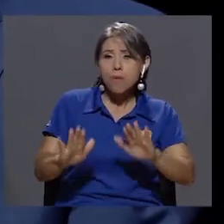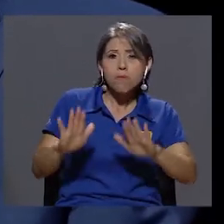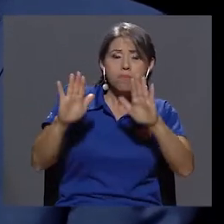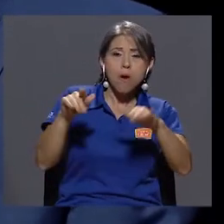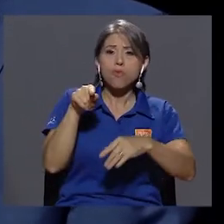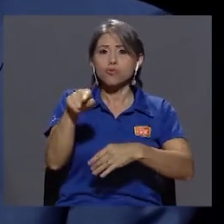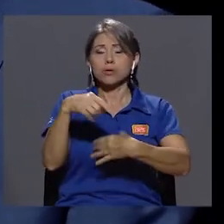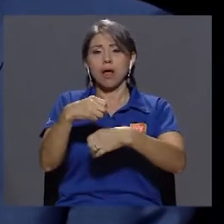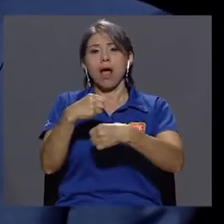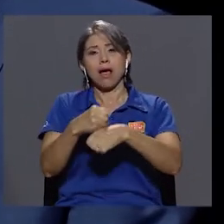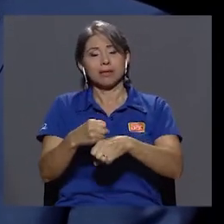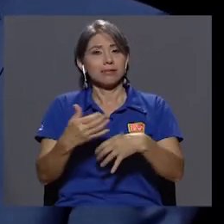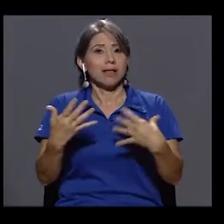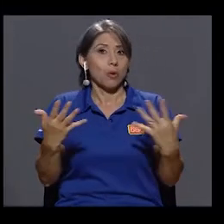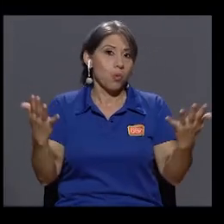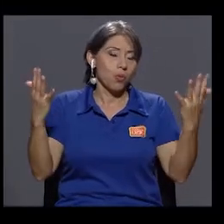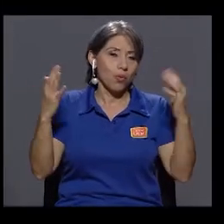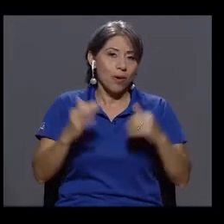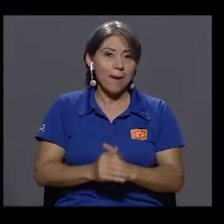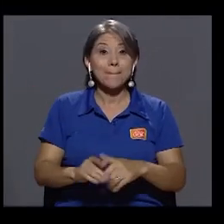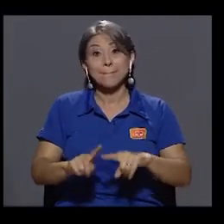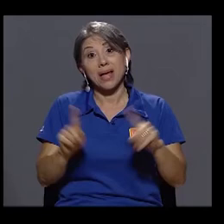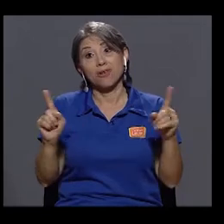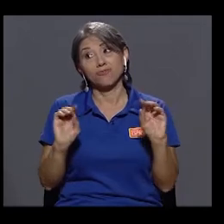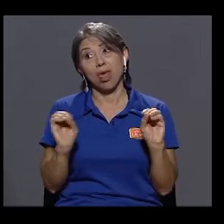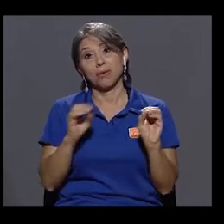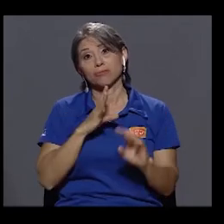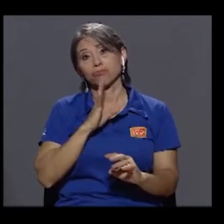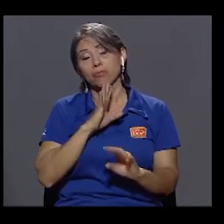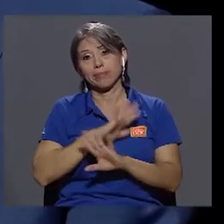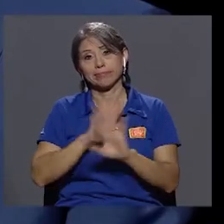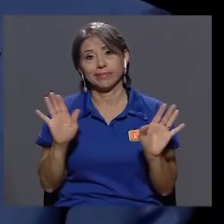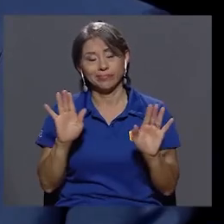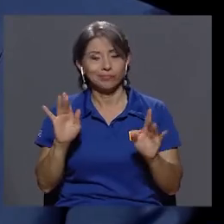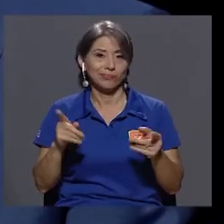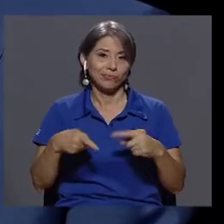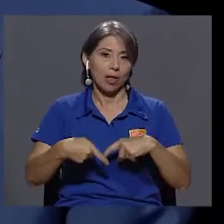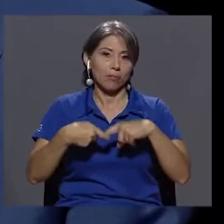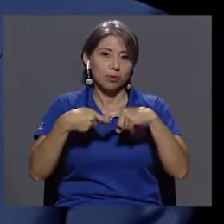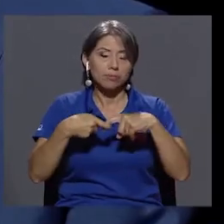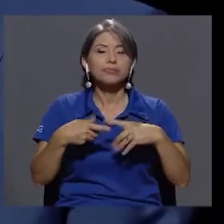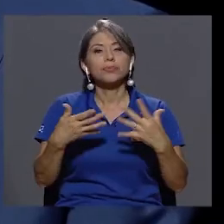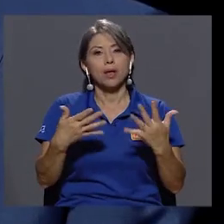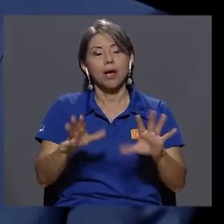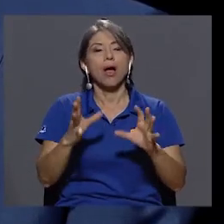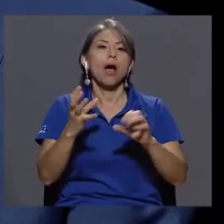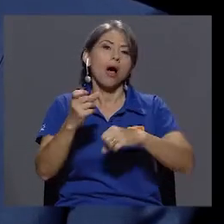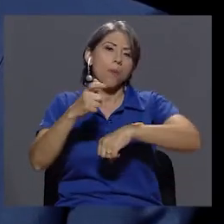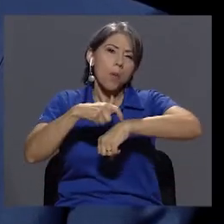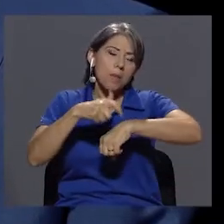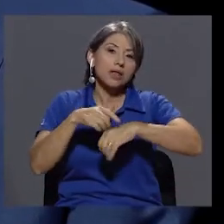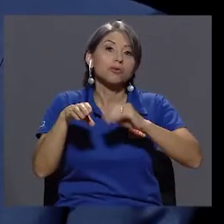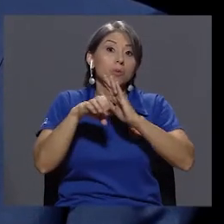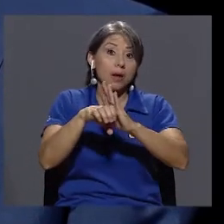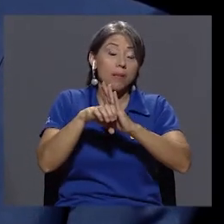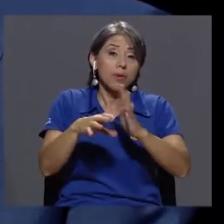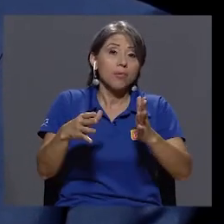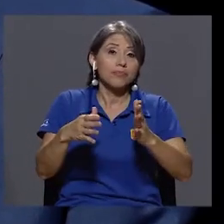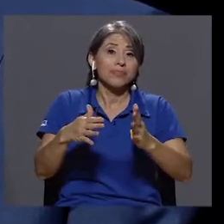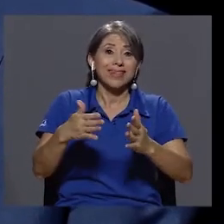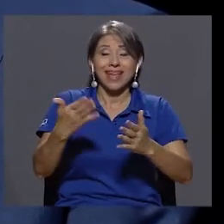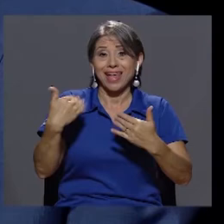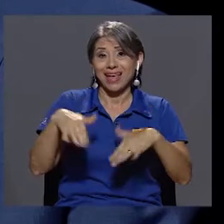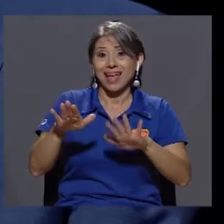que ustedes se dedican a la salud pero que ahí no pasaron si hubo momentos como el de ayuda que